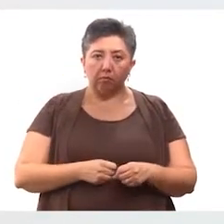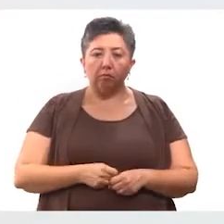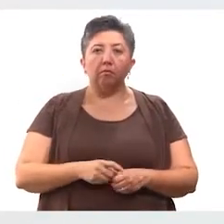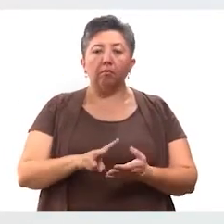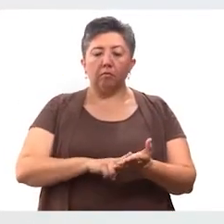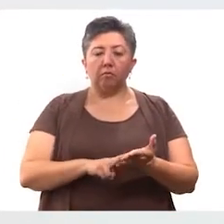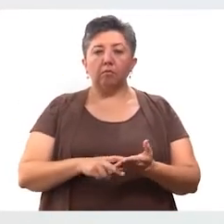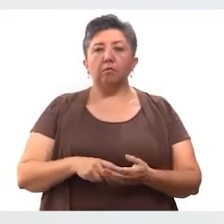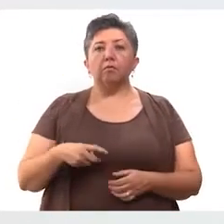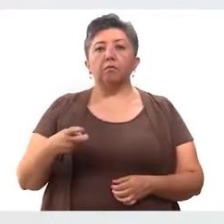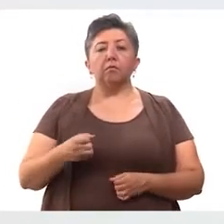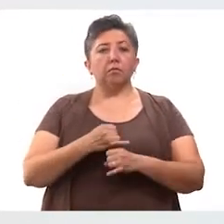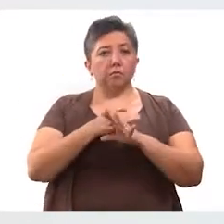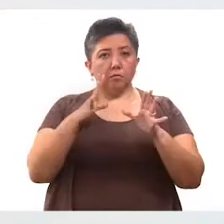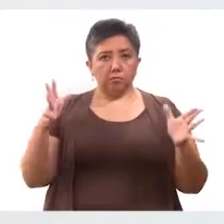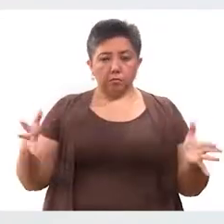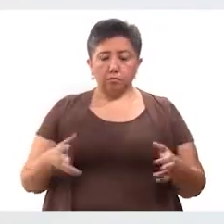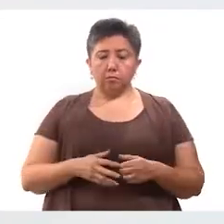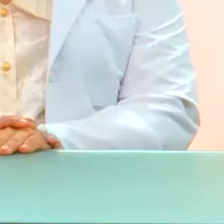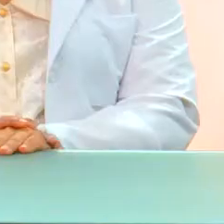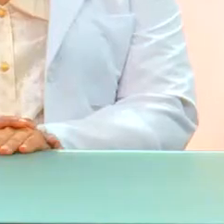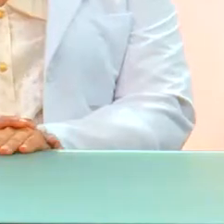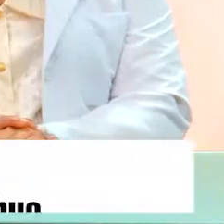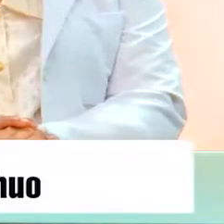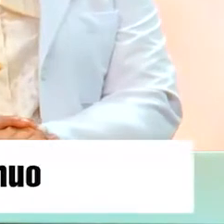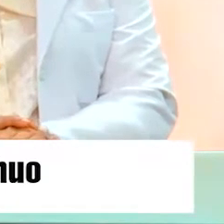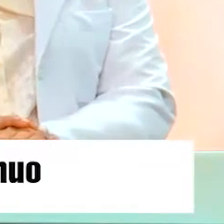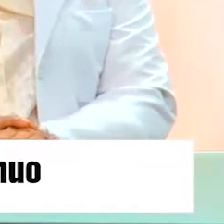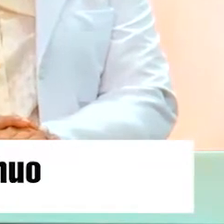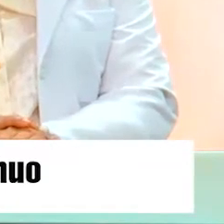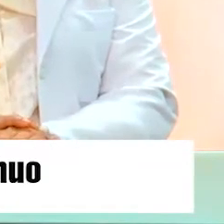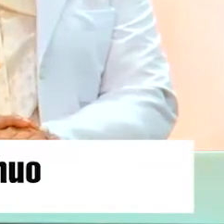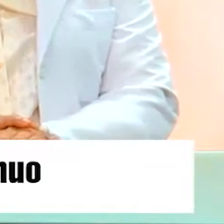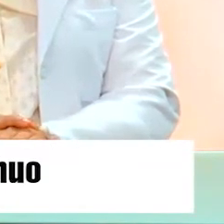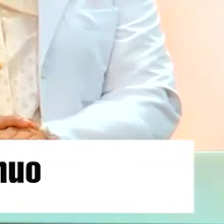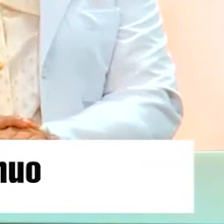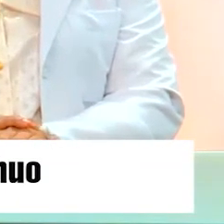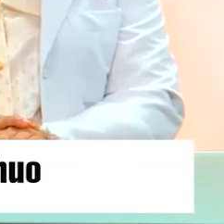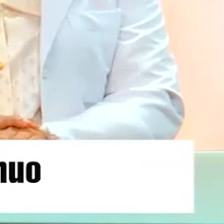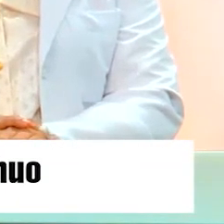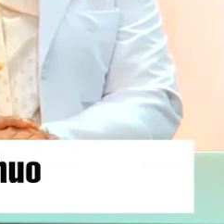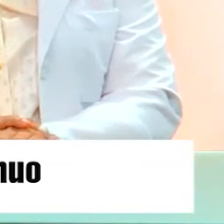marcan color verde. Hasta aquí el reporte, licenciado. Gracias, licenciada.